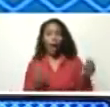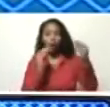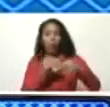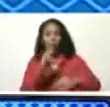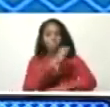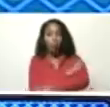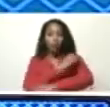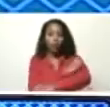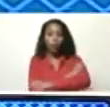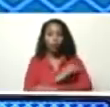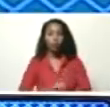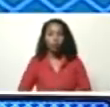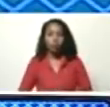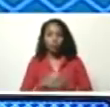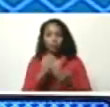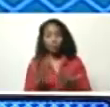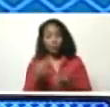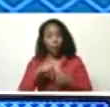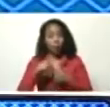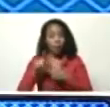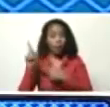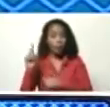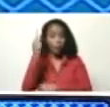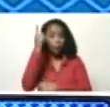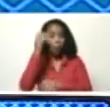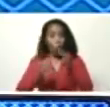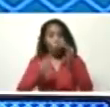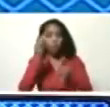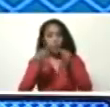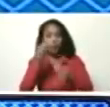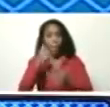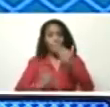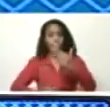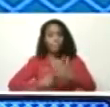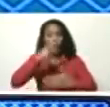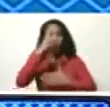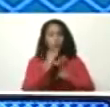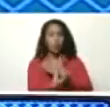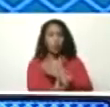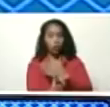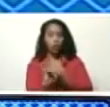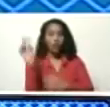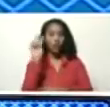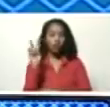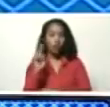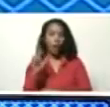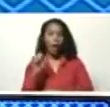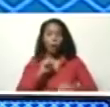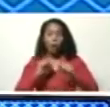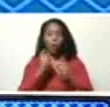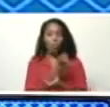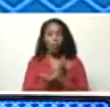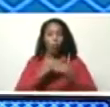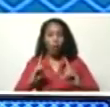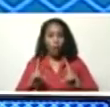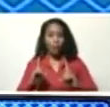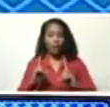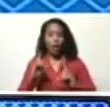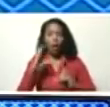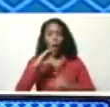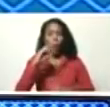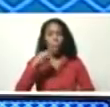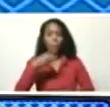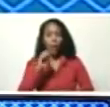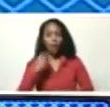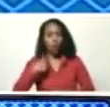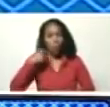oposición, que para entonces era Primero Justicia, Proyecto Venezuela, Acción Democrática, COPEI, entre los que recuerdo.